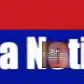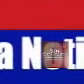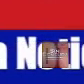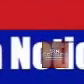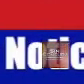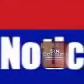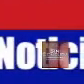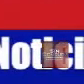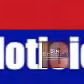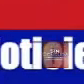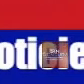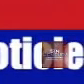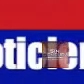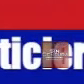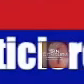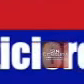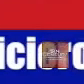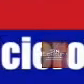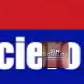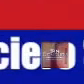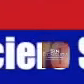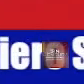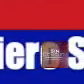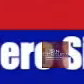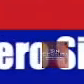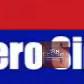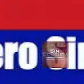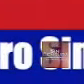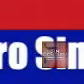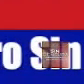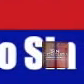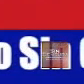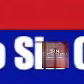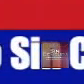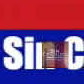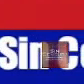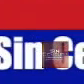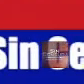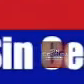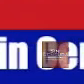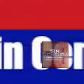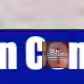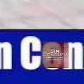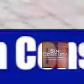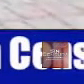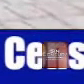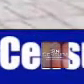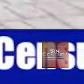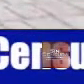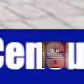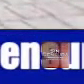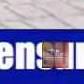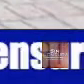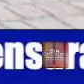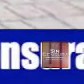López Obrador. Y por ahí, pues se cruzaron las declaraciones tanto de John